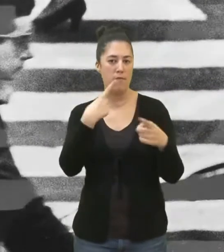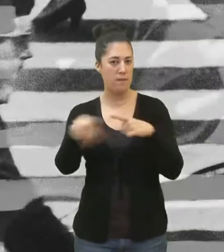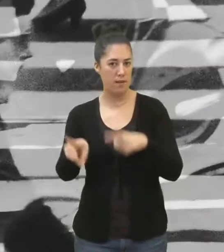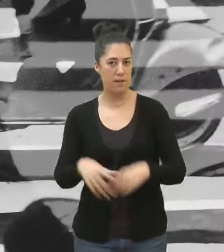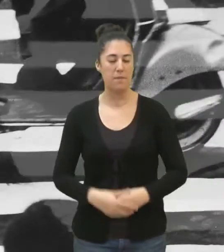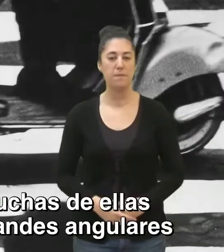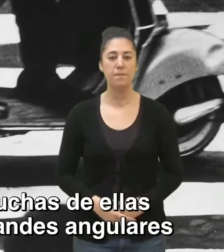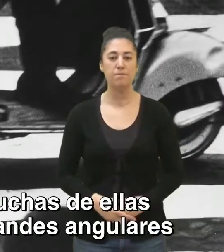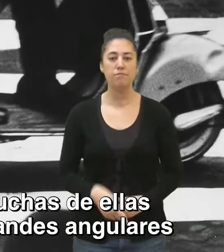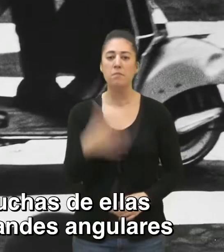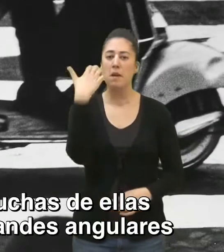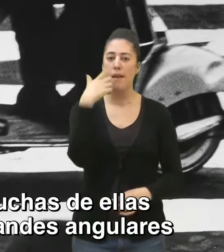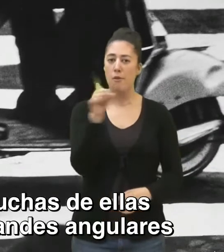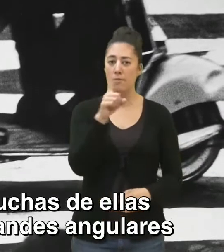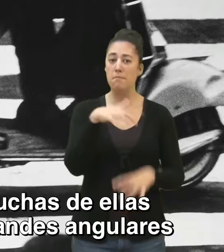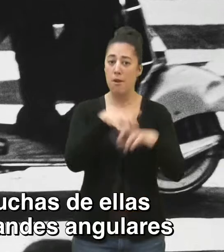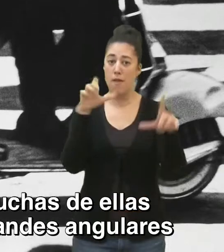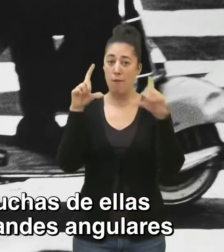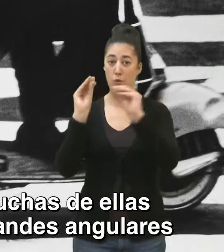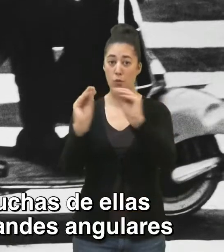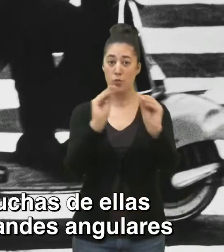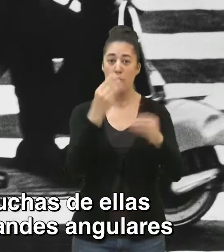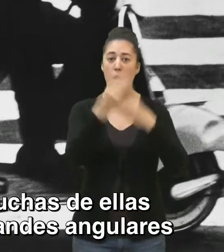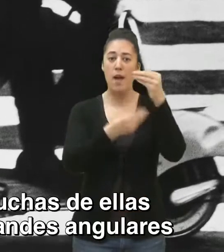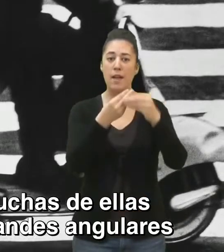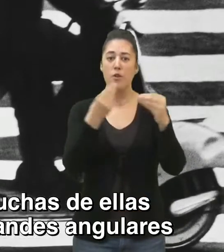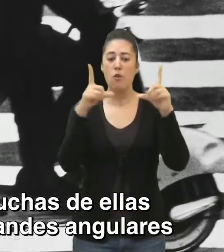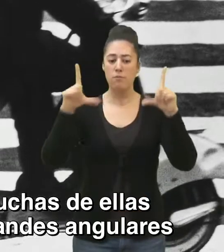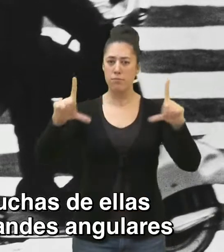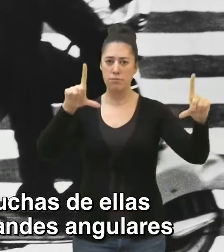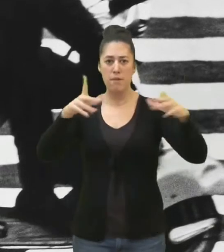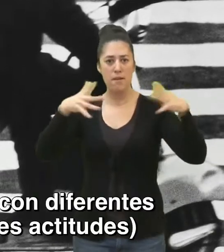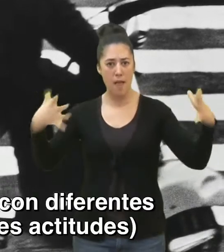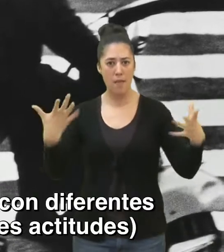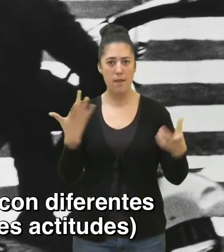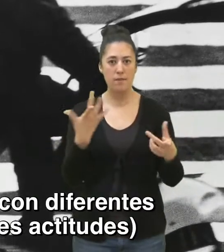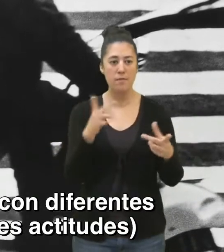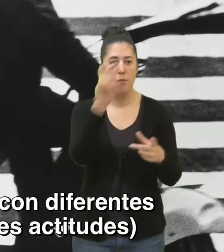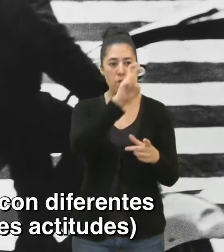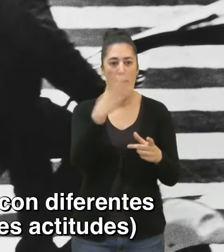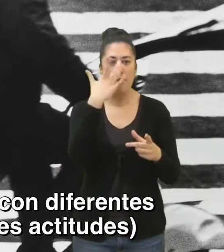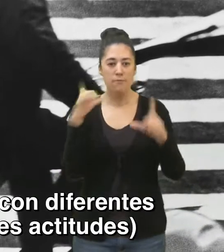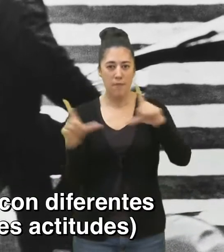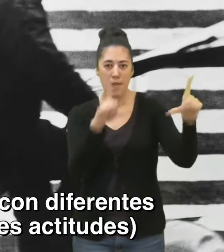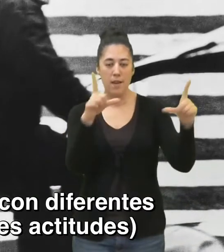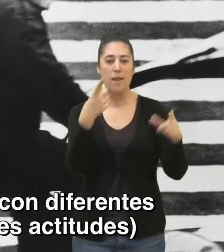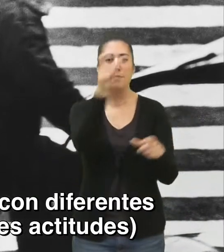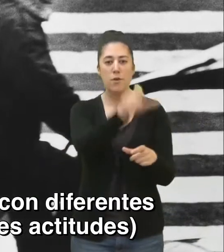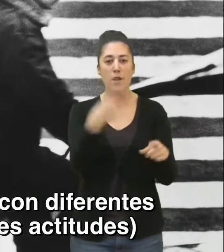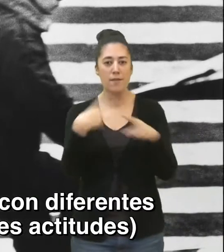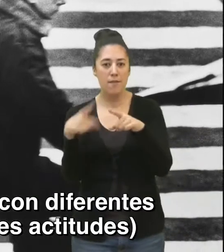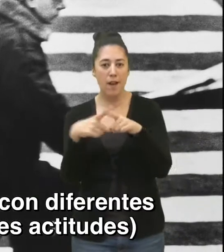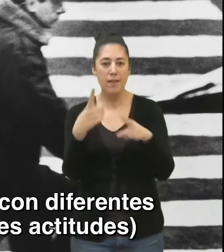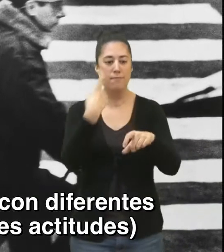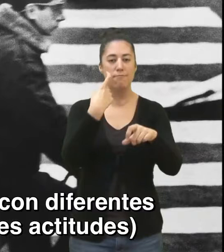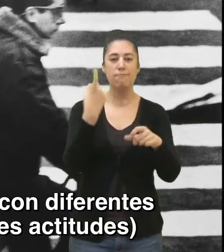moda. No es extraño que muchas de ellas fueran tomadas con grandes angulares, recogiendo escenas con diferentes